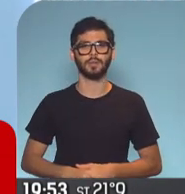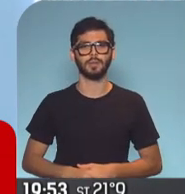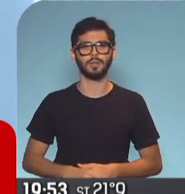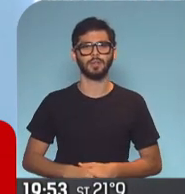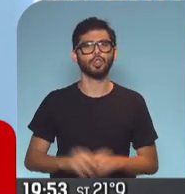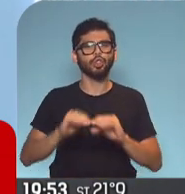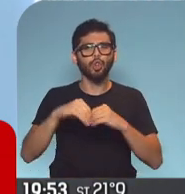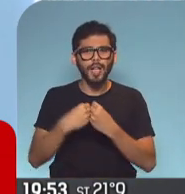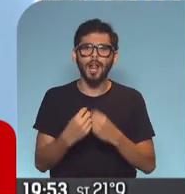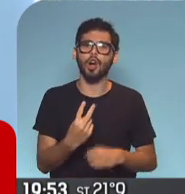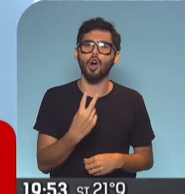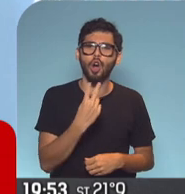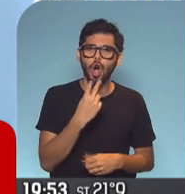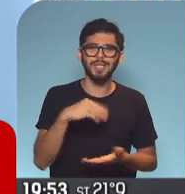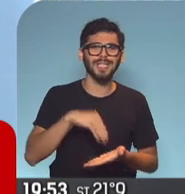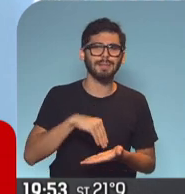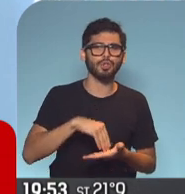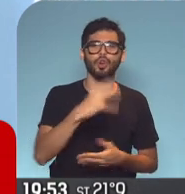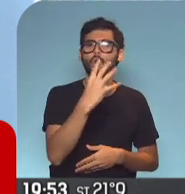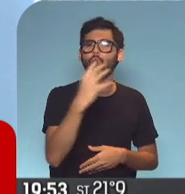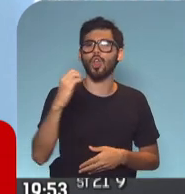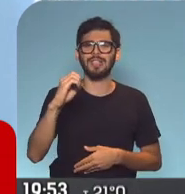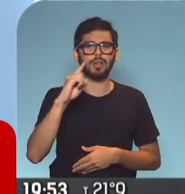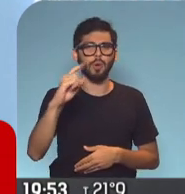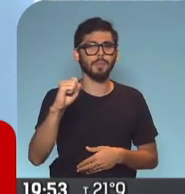por un total de 11.400.000 pesos.